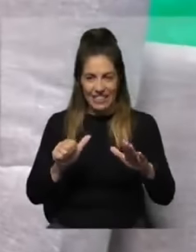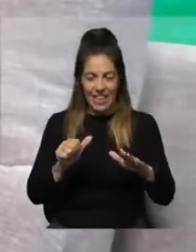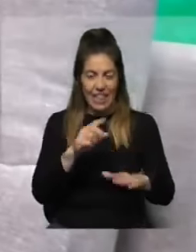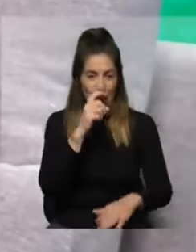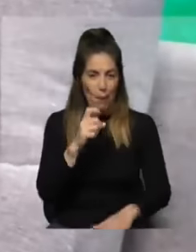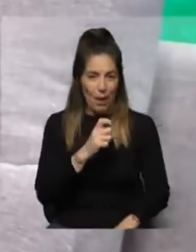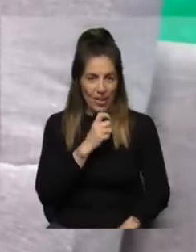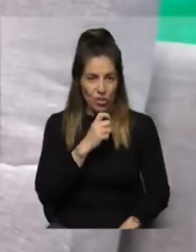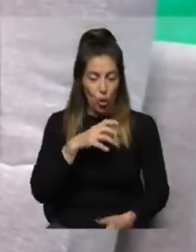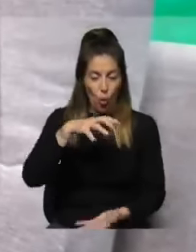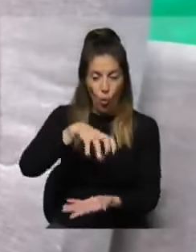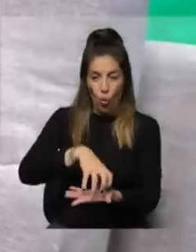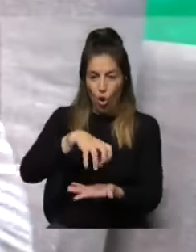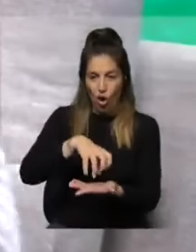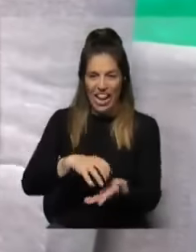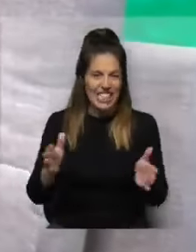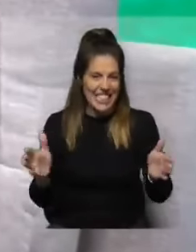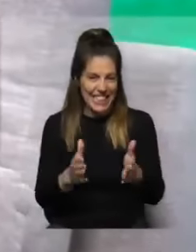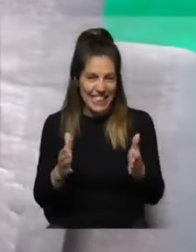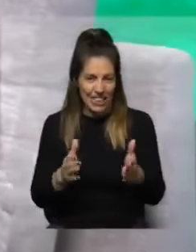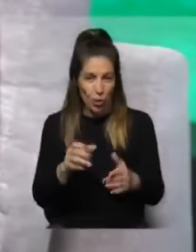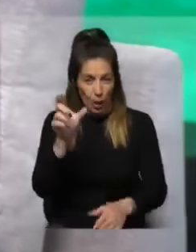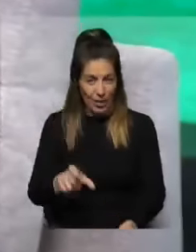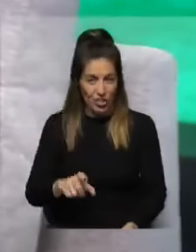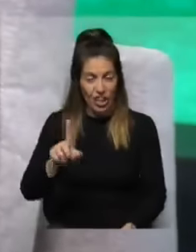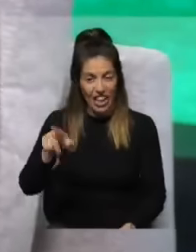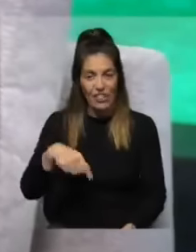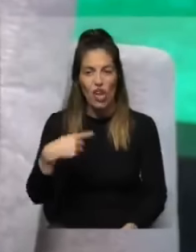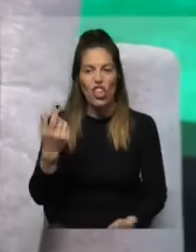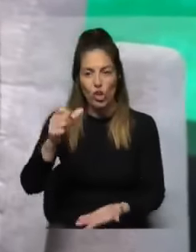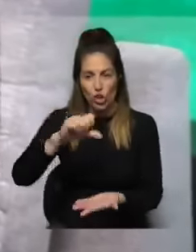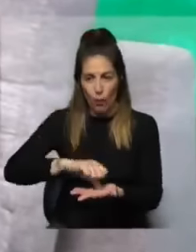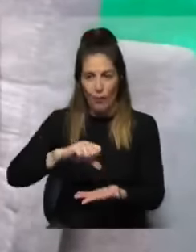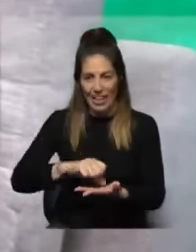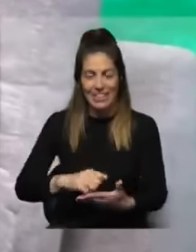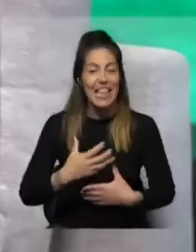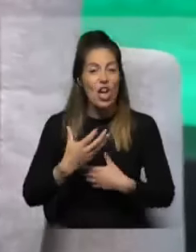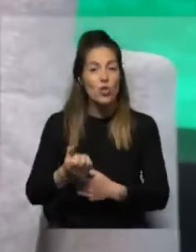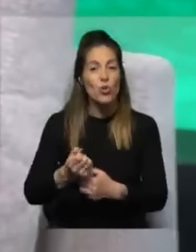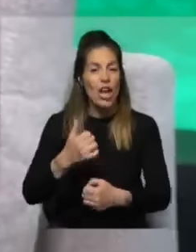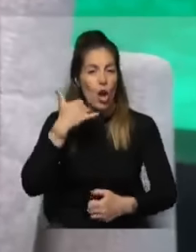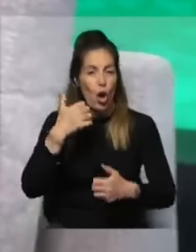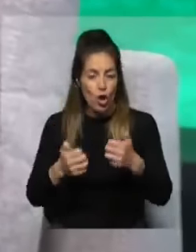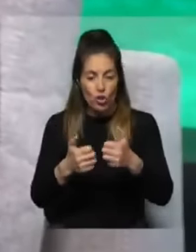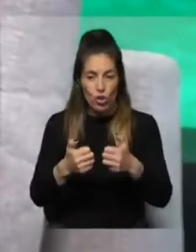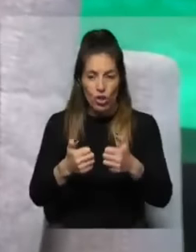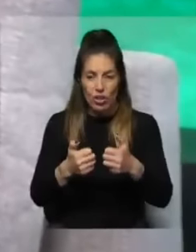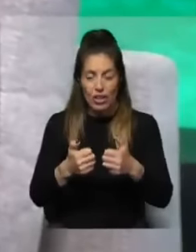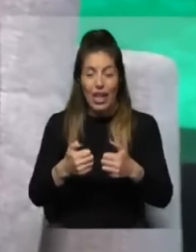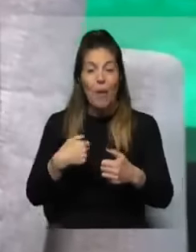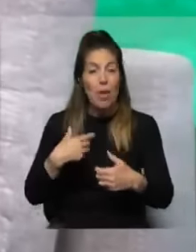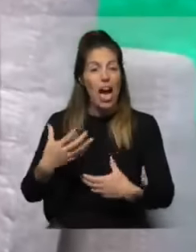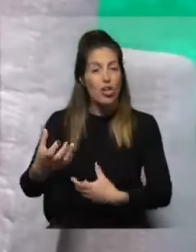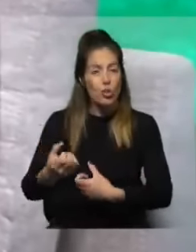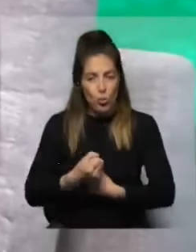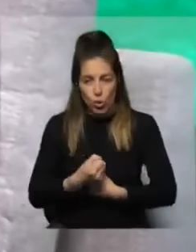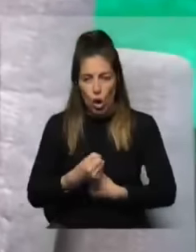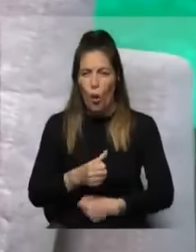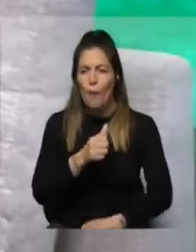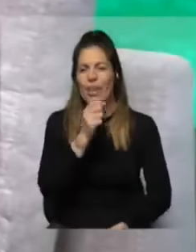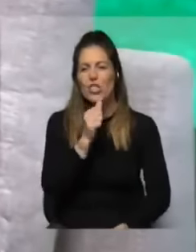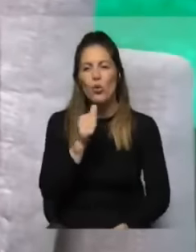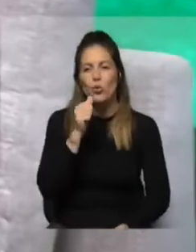un extranjero que se puso una tienda con mucho sacrificio acá y te ayuda con los celulares. Y pasé desesperada y me ayudó, me resolvió todos